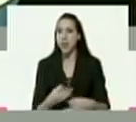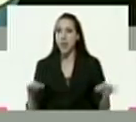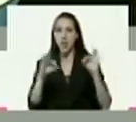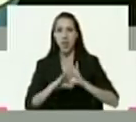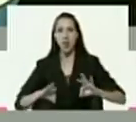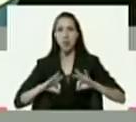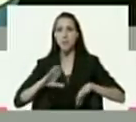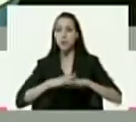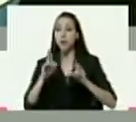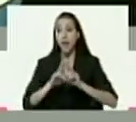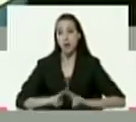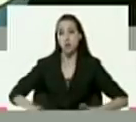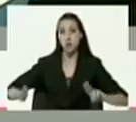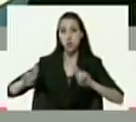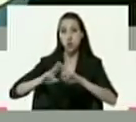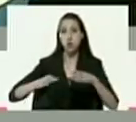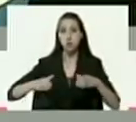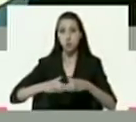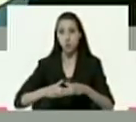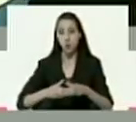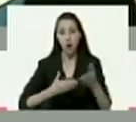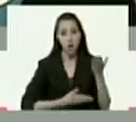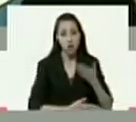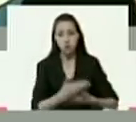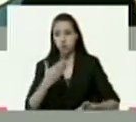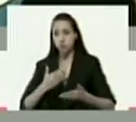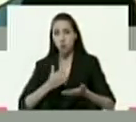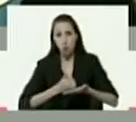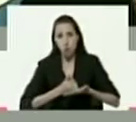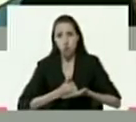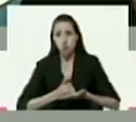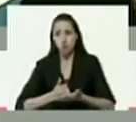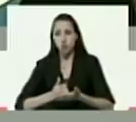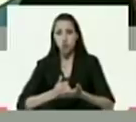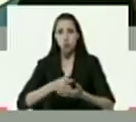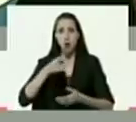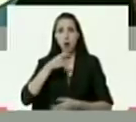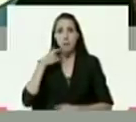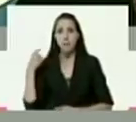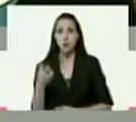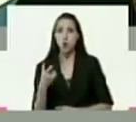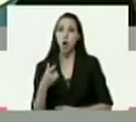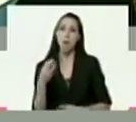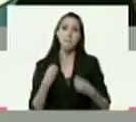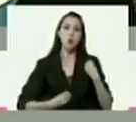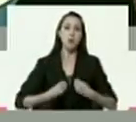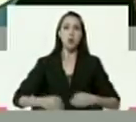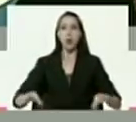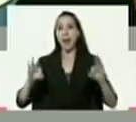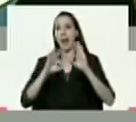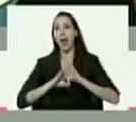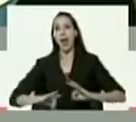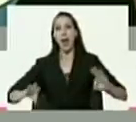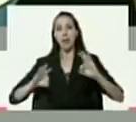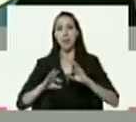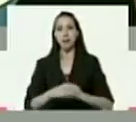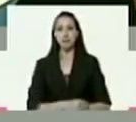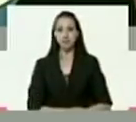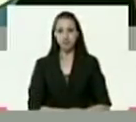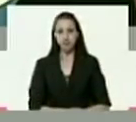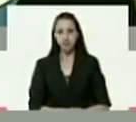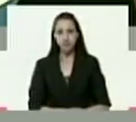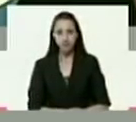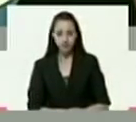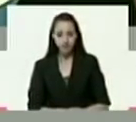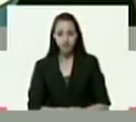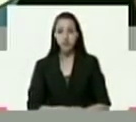plan de Naciones Unidas de asistencia humanitaria que no tenían ni la más mínima preocupación. Quien de los medios de